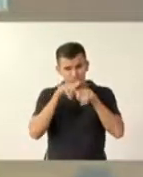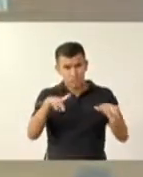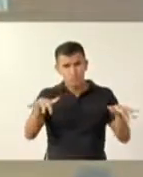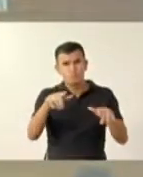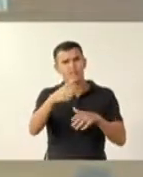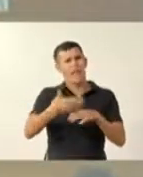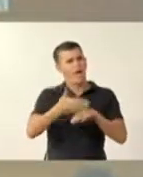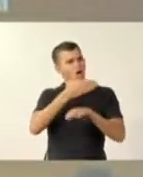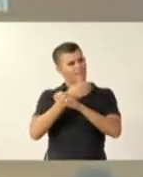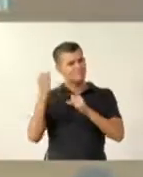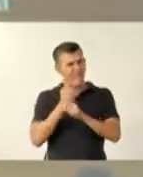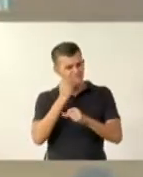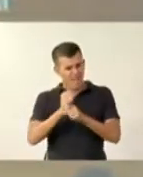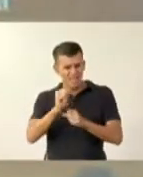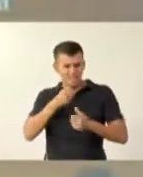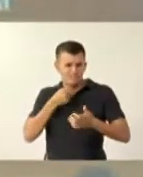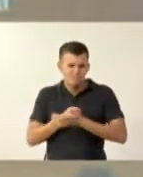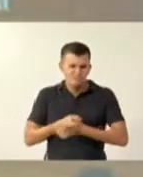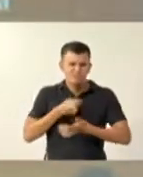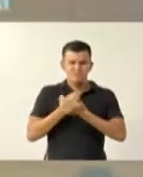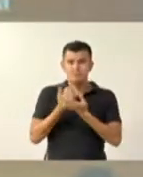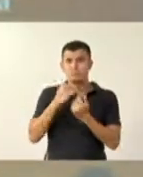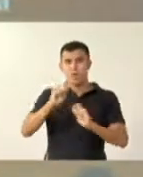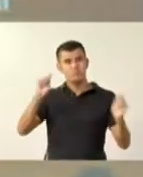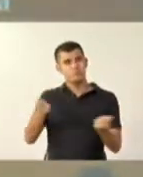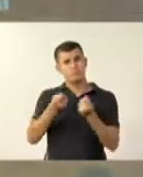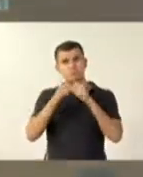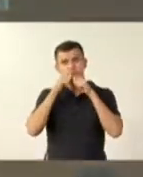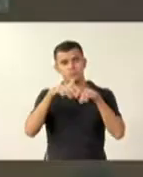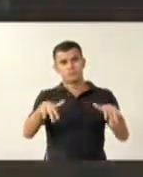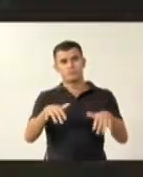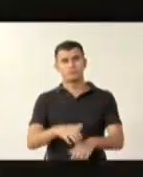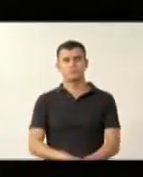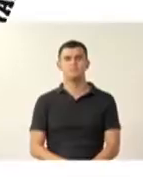con dedicación y pasión por la escritura, lo han logrado.